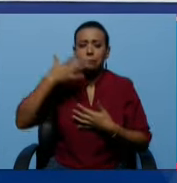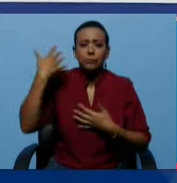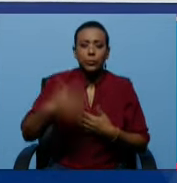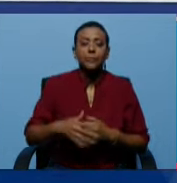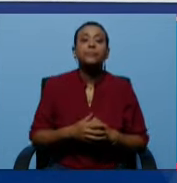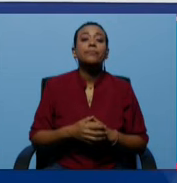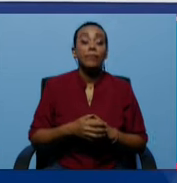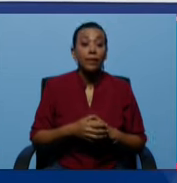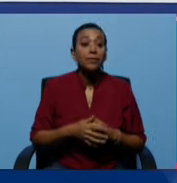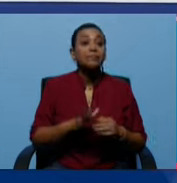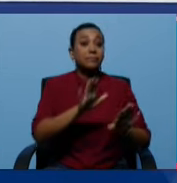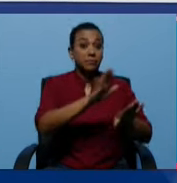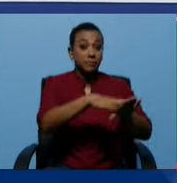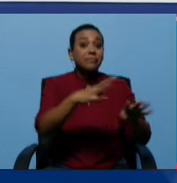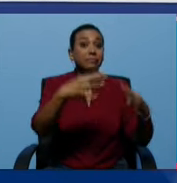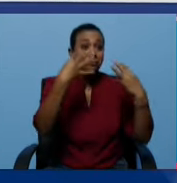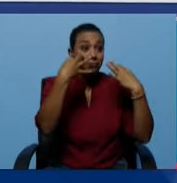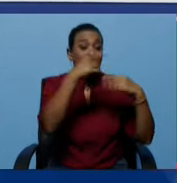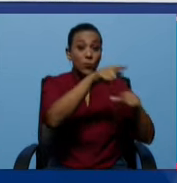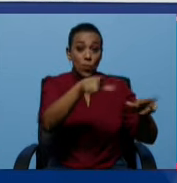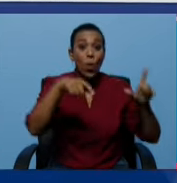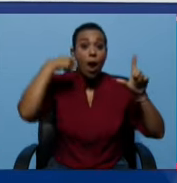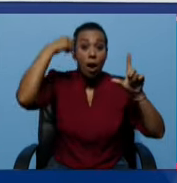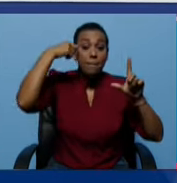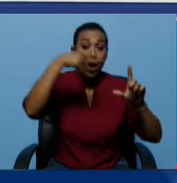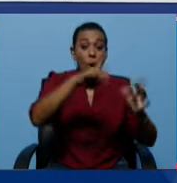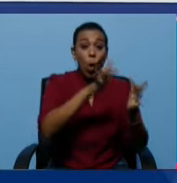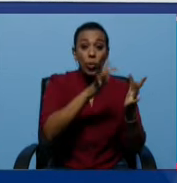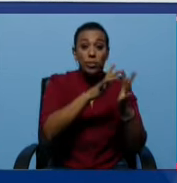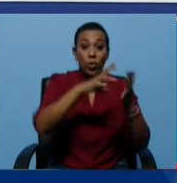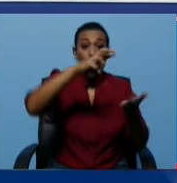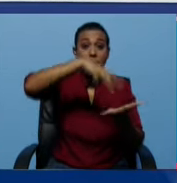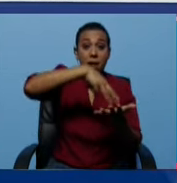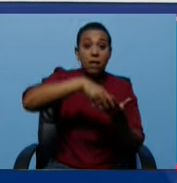Bueno, muy bonito todo, ¿oíste? Déjame decirte.